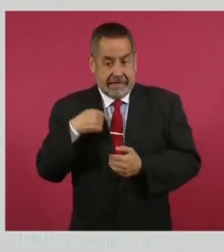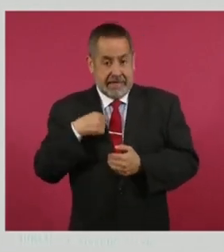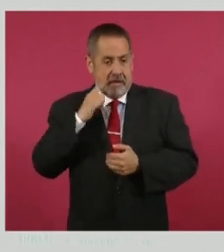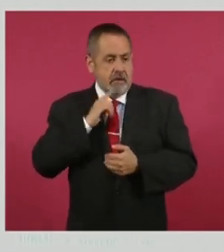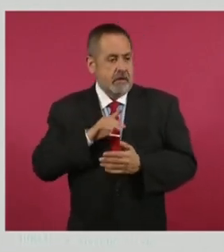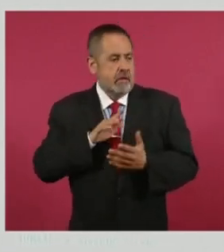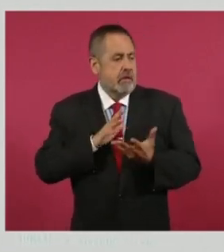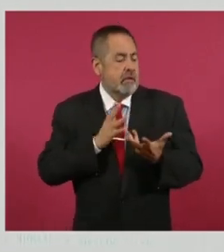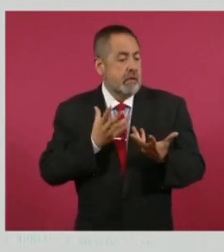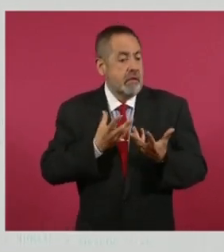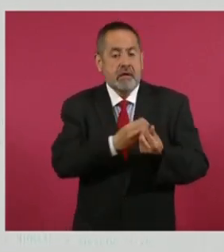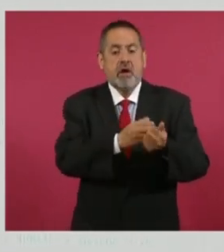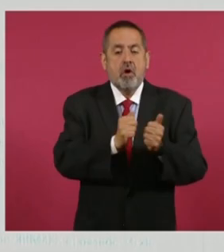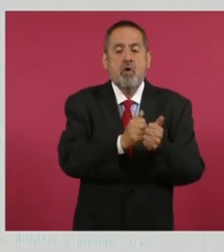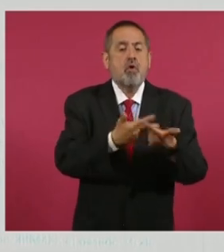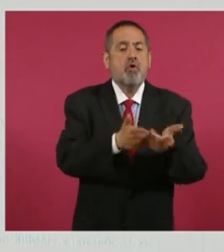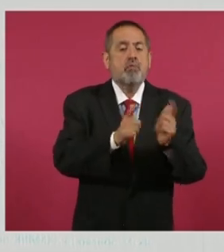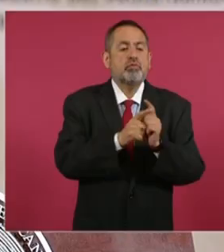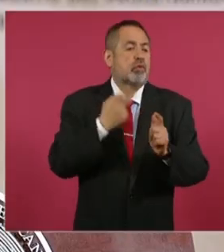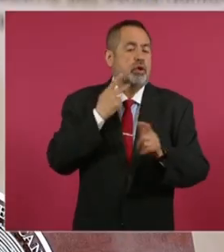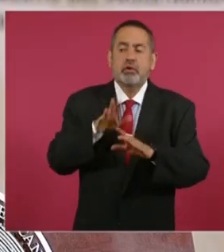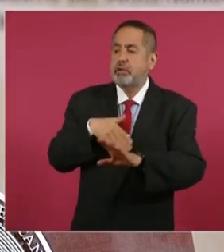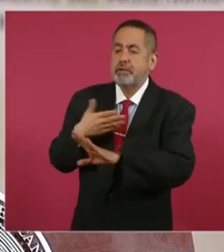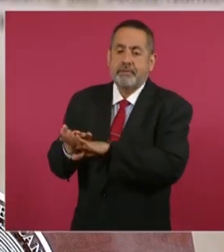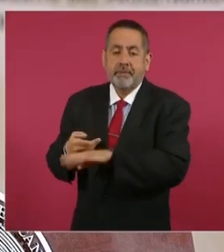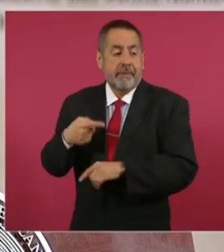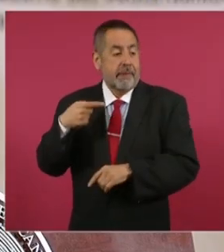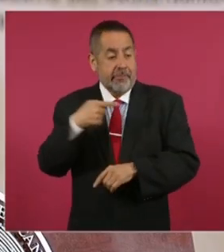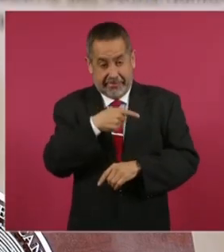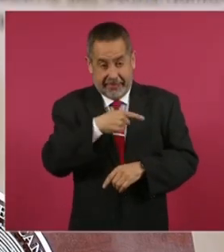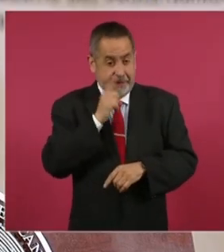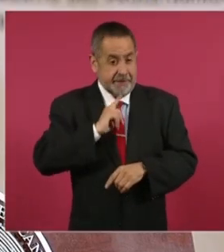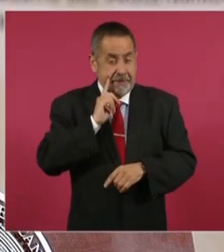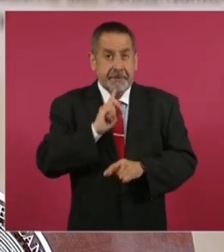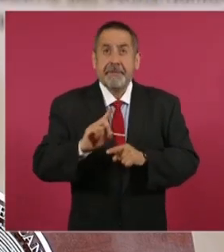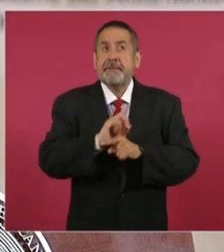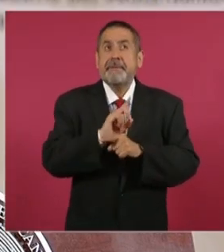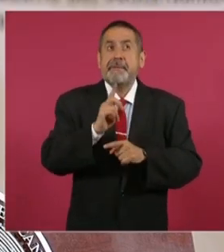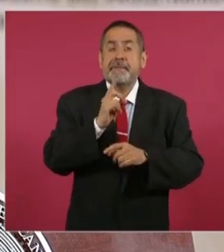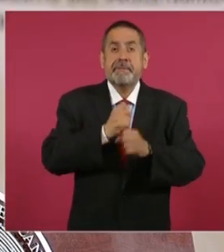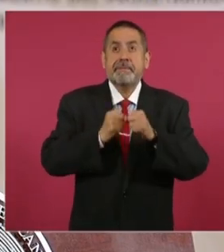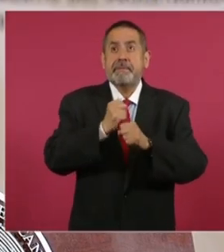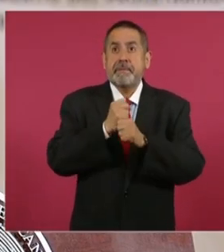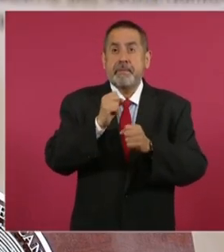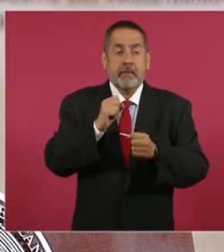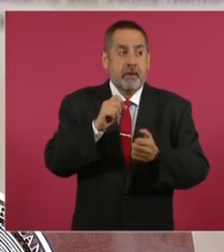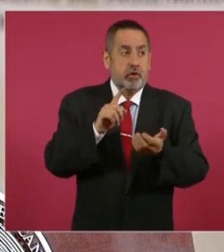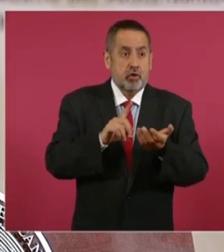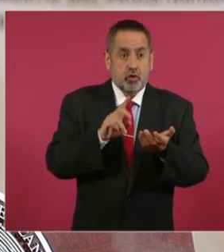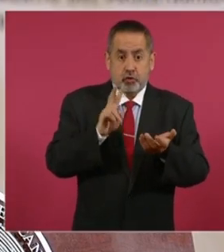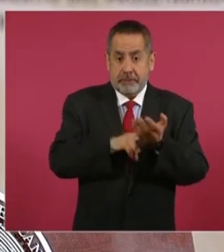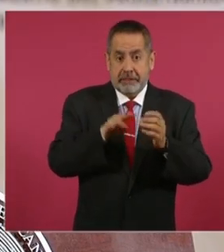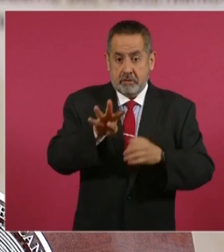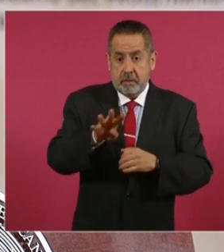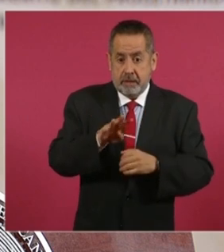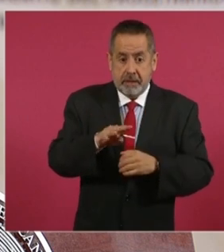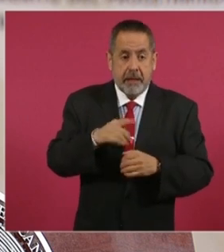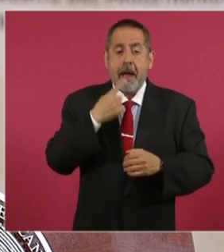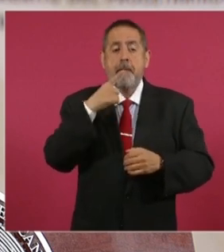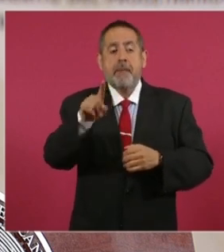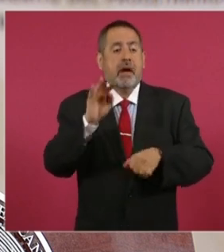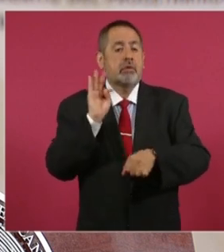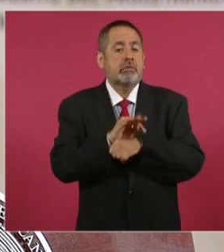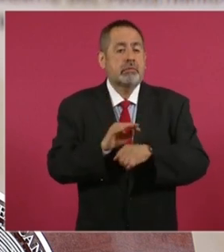de oposición y desde el 2019 promueve amparos y, según ella, asesora a